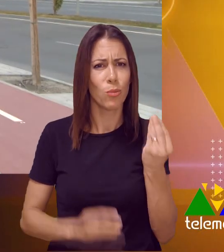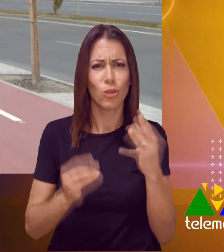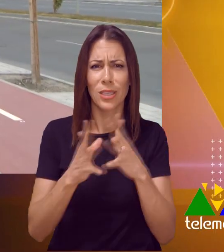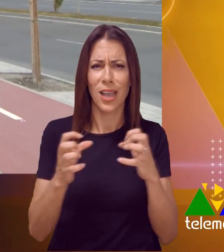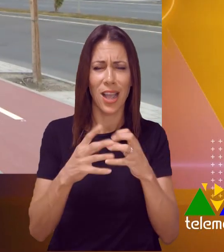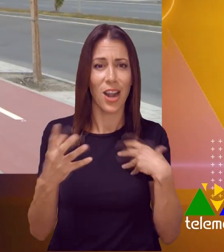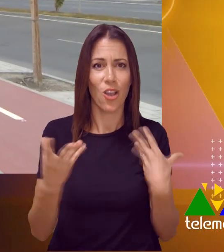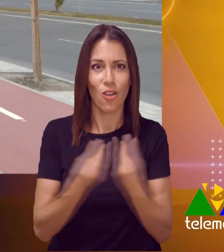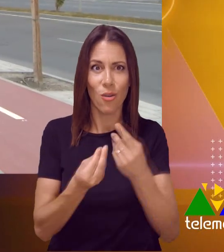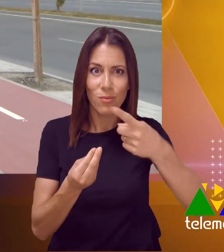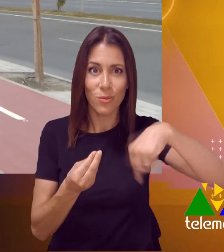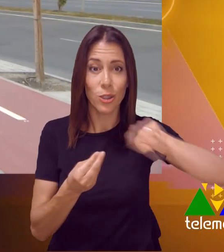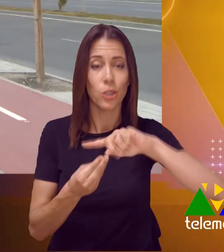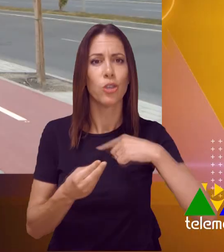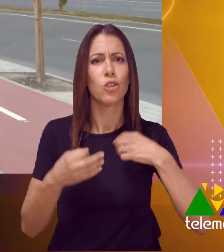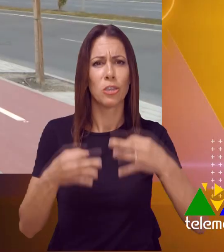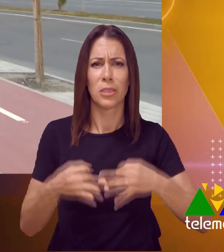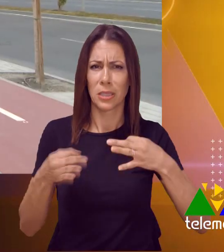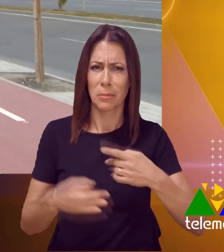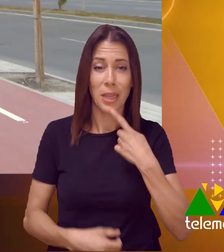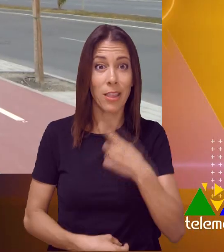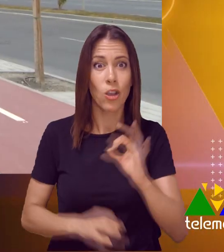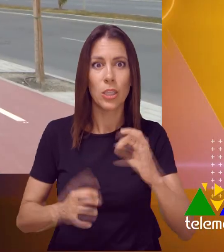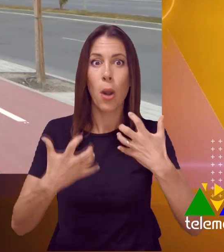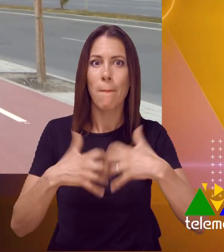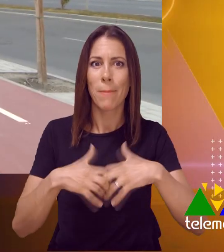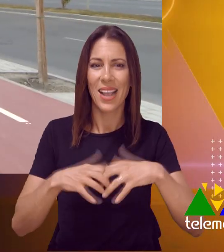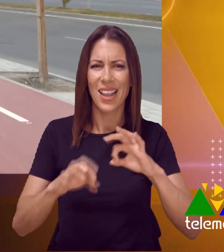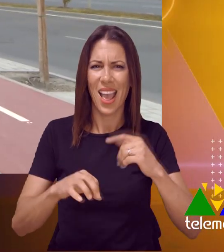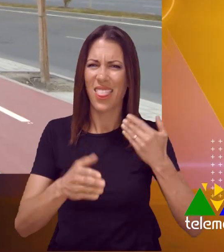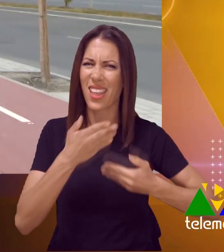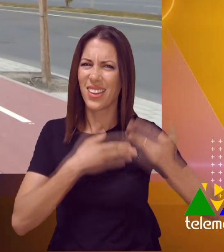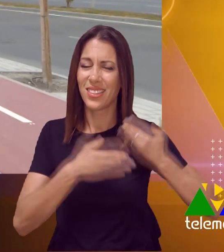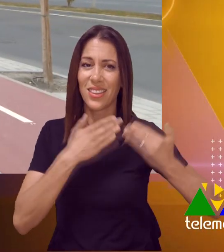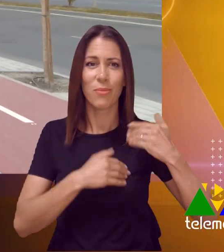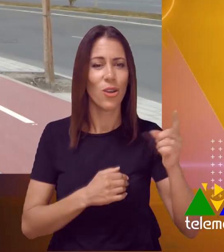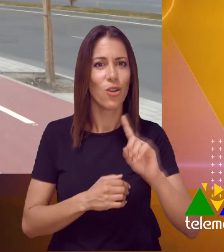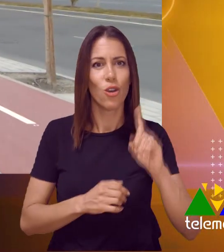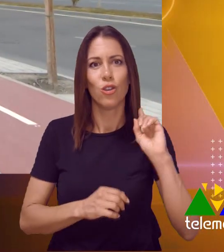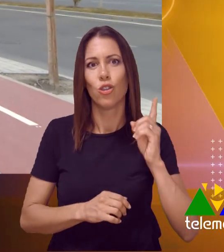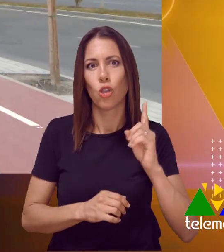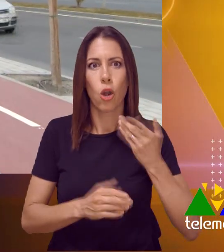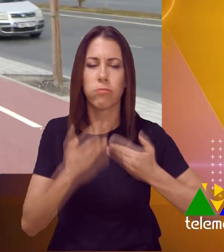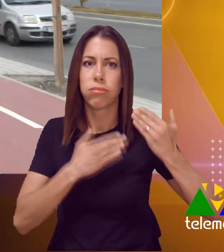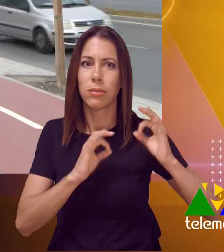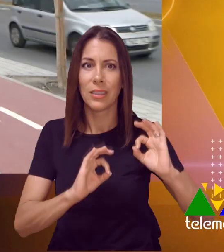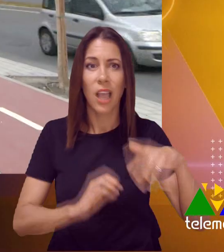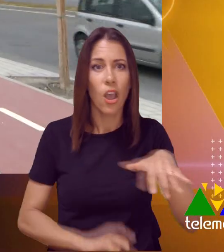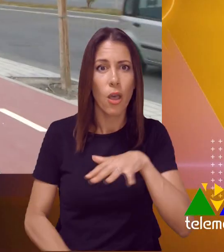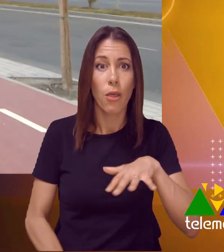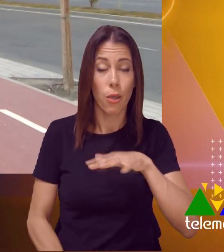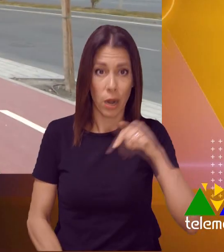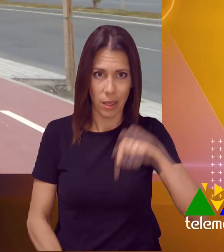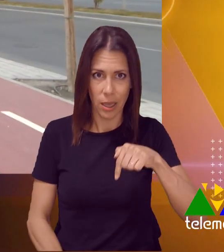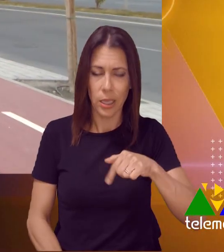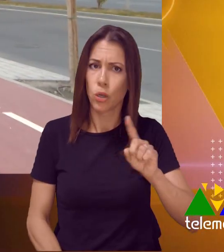todos ustedes y como solemos decir habitualmente en esa máquina del tiempo que no solo nos traslada a diferentes zonas de nuestro